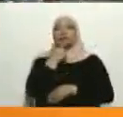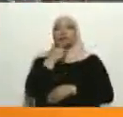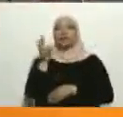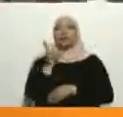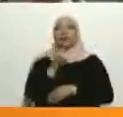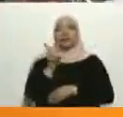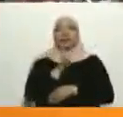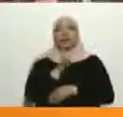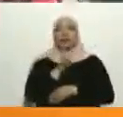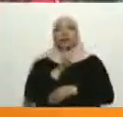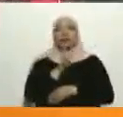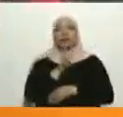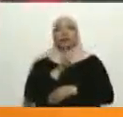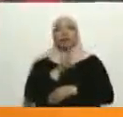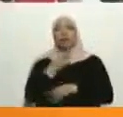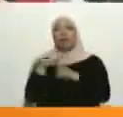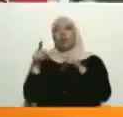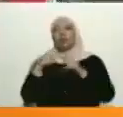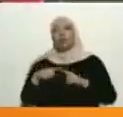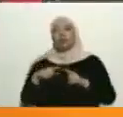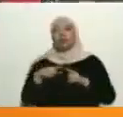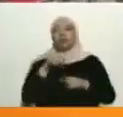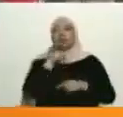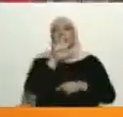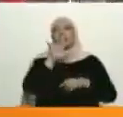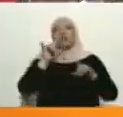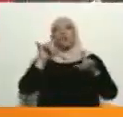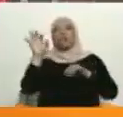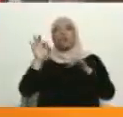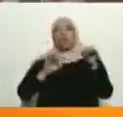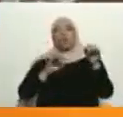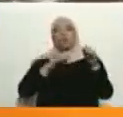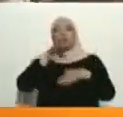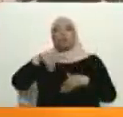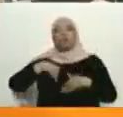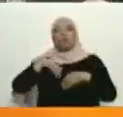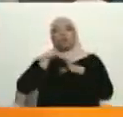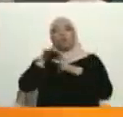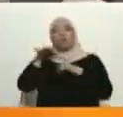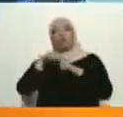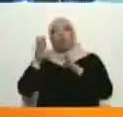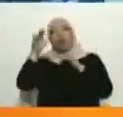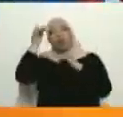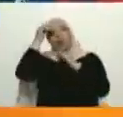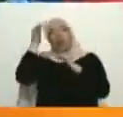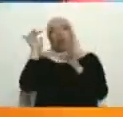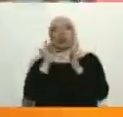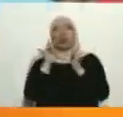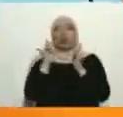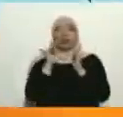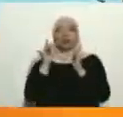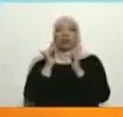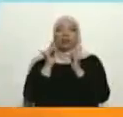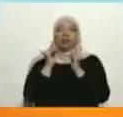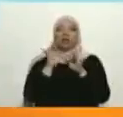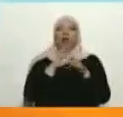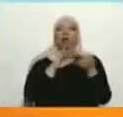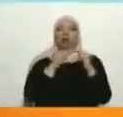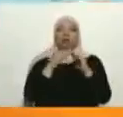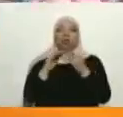Venezuela un país mega diverso de 51 72 municipios atendidos de manera directa allí con la comunidad